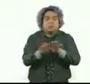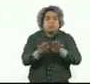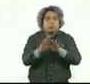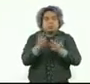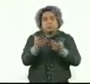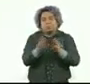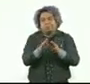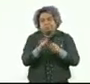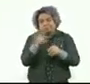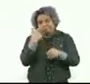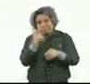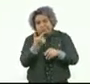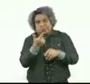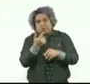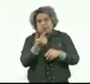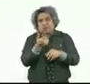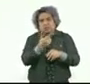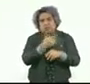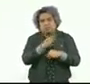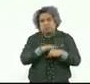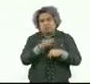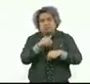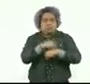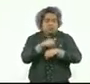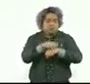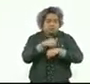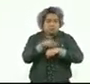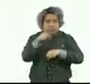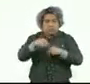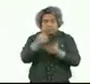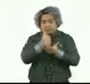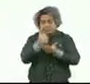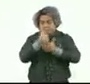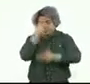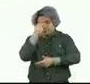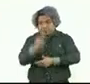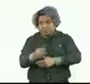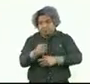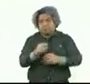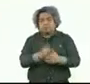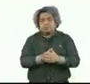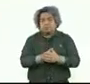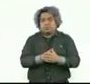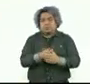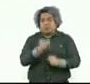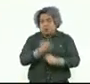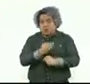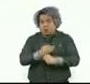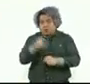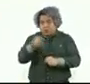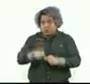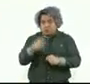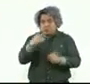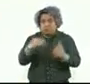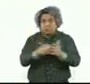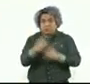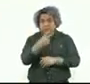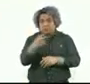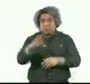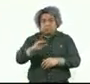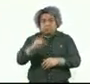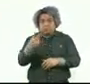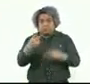notable en términos numéricos, en la Ciudad de México en particular. Estamos hoy en la Ciudad de México en